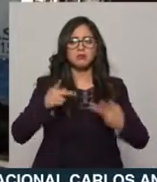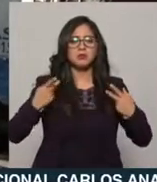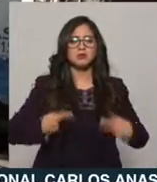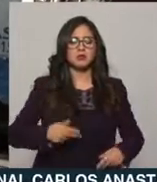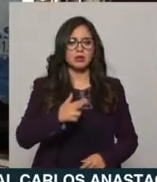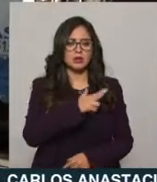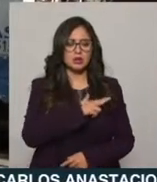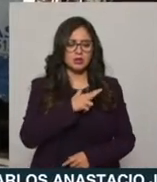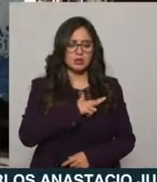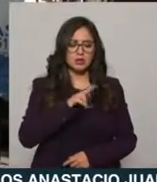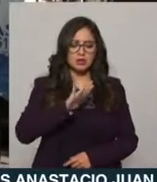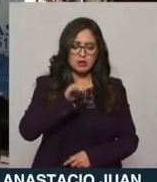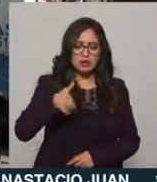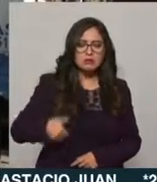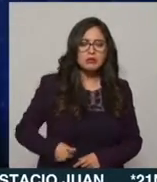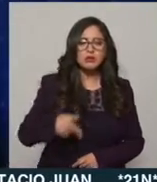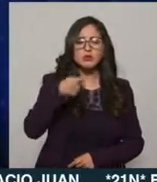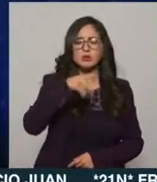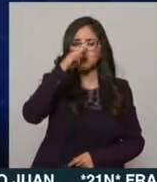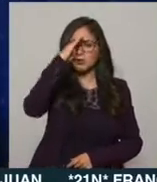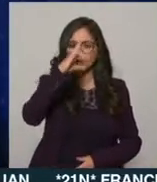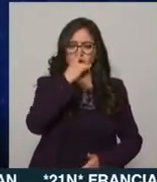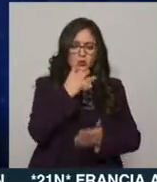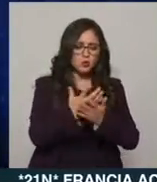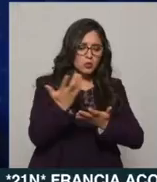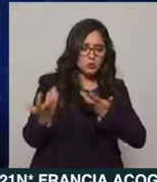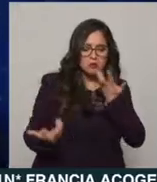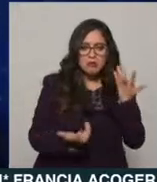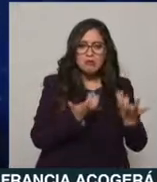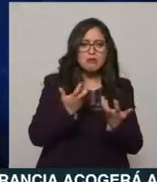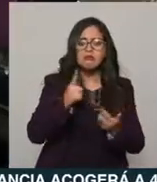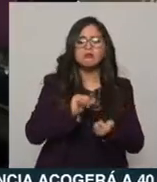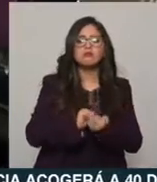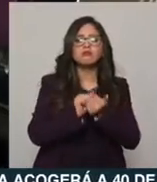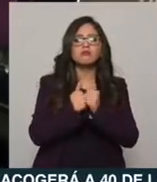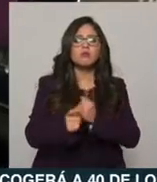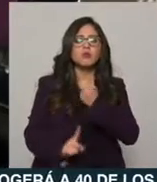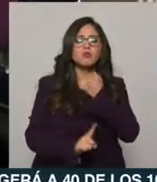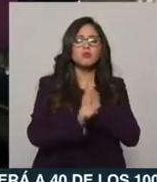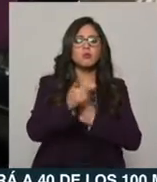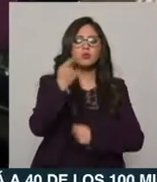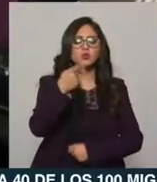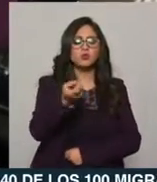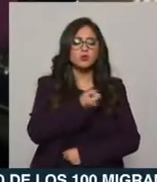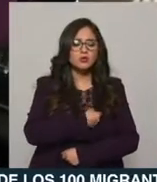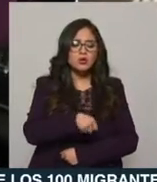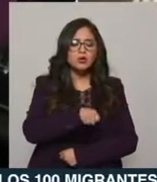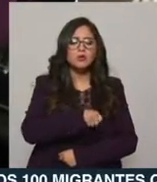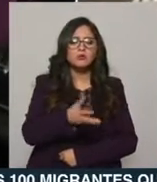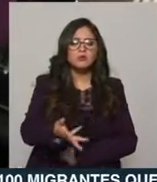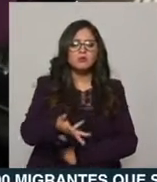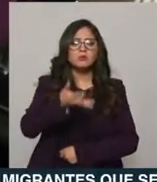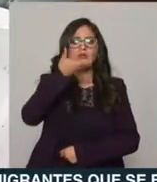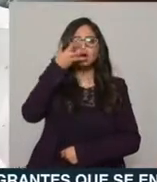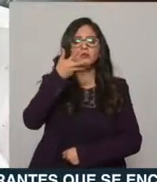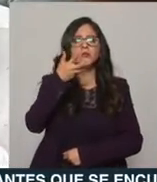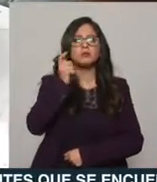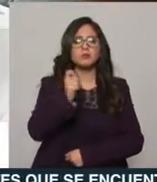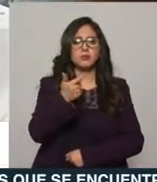estos accidentes no solo sufren quemaduras, también padecen daños a su salud por inhalación del combustible.